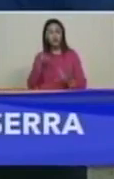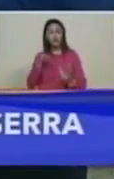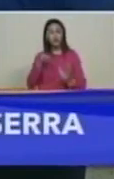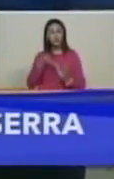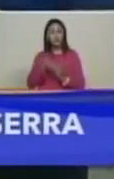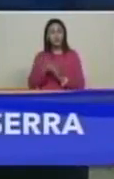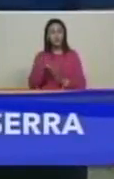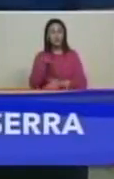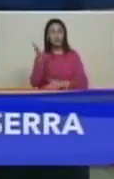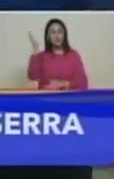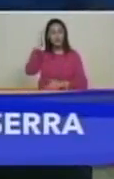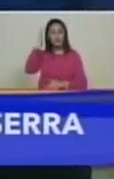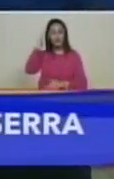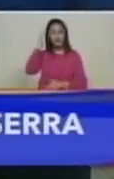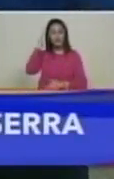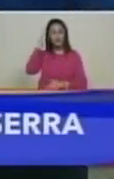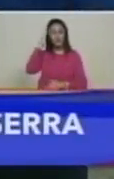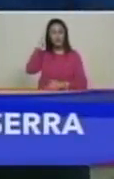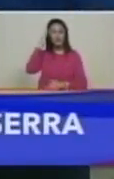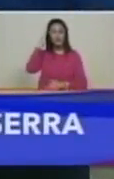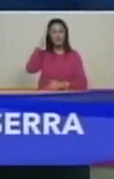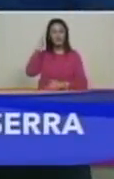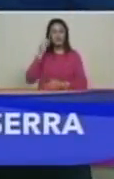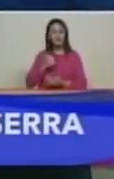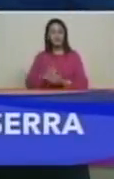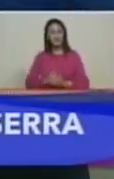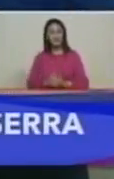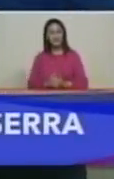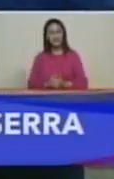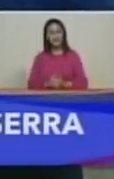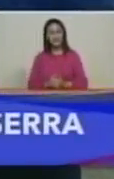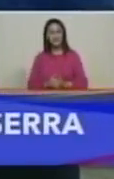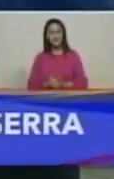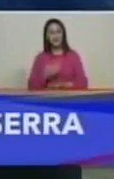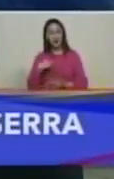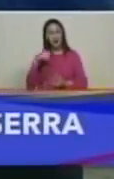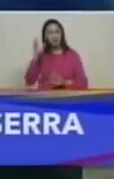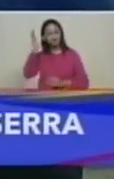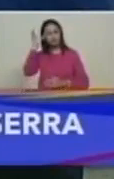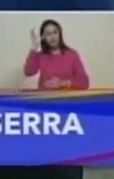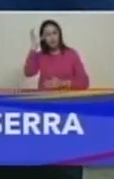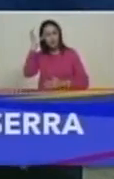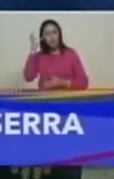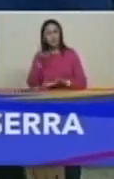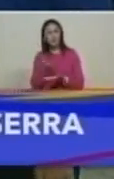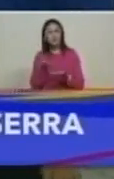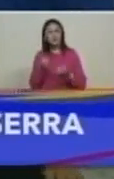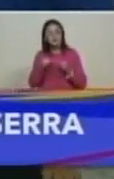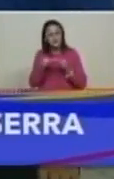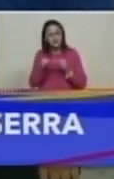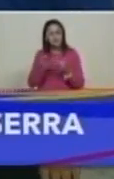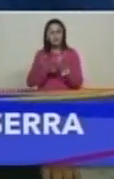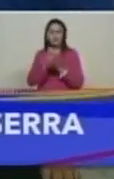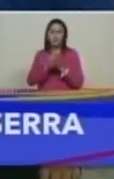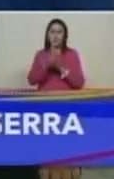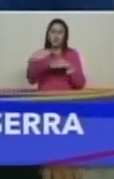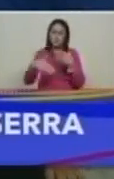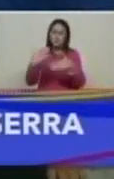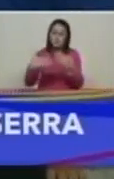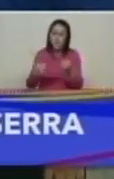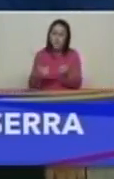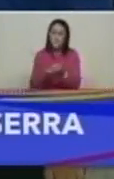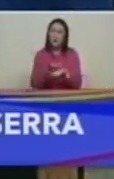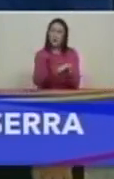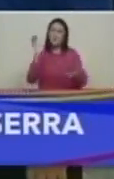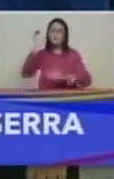necesitan saber para poder tomarse y adueñarse de este conocimiento y seguir avanzando en pro de nuestra